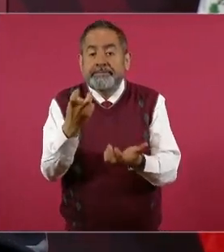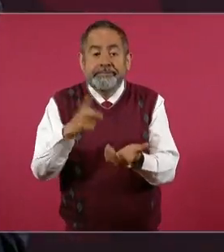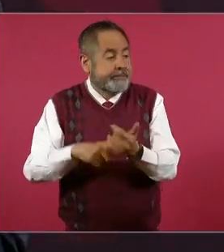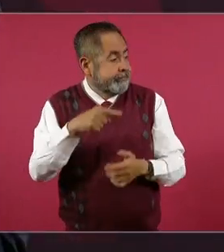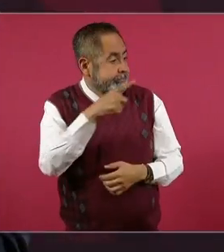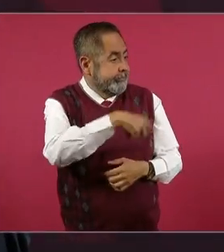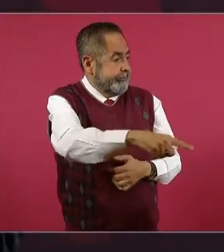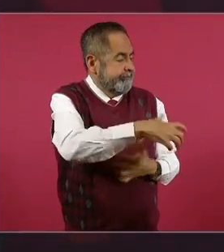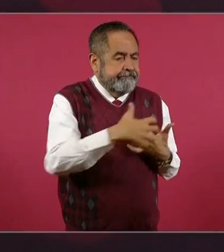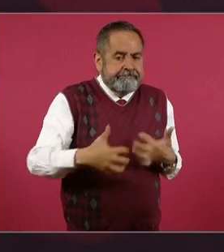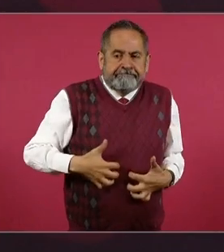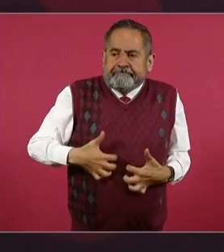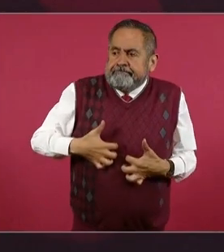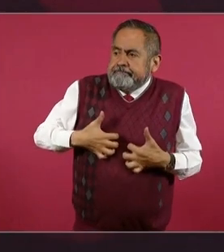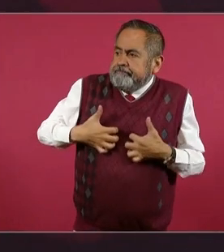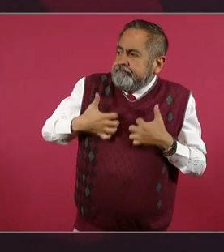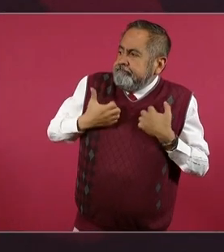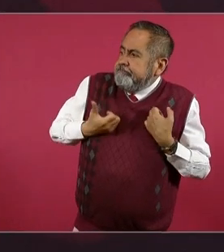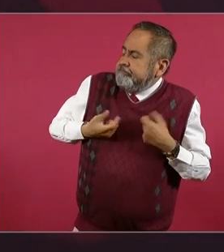y